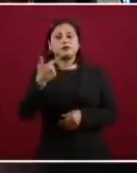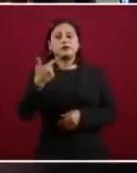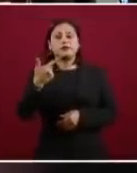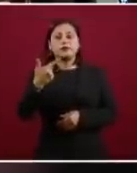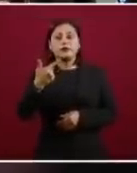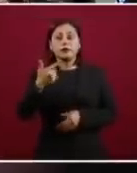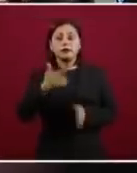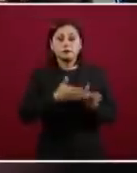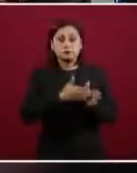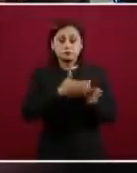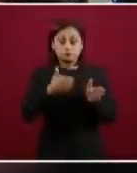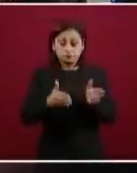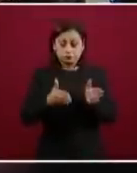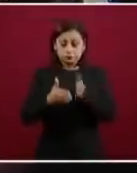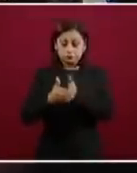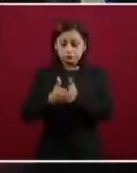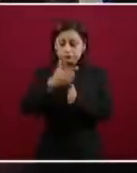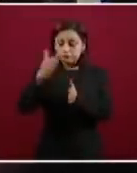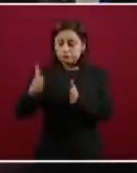Para poder terminar.